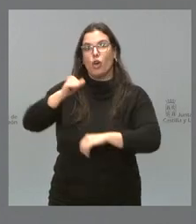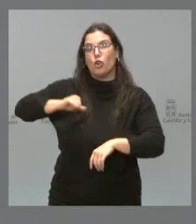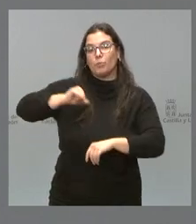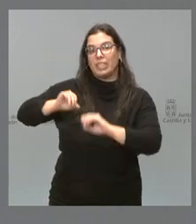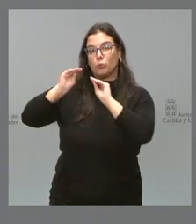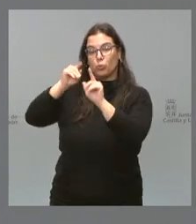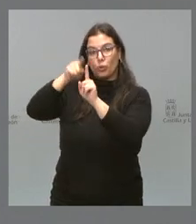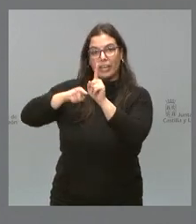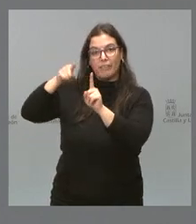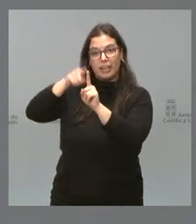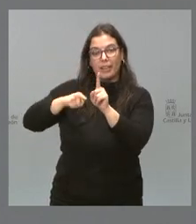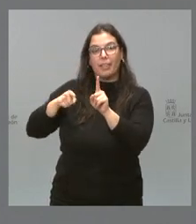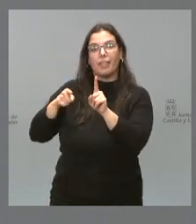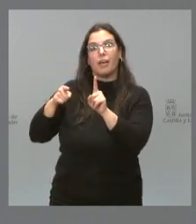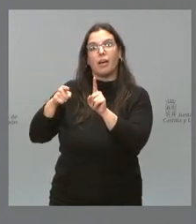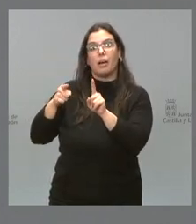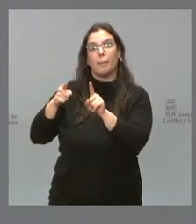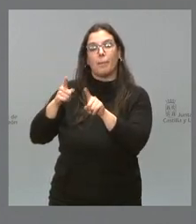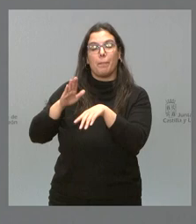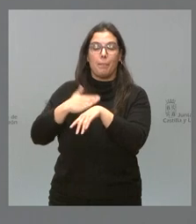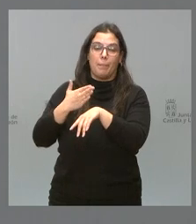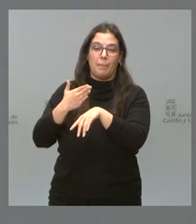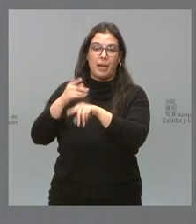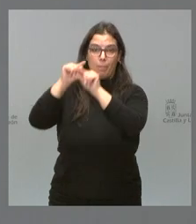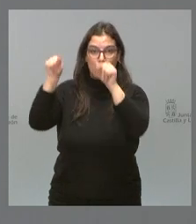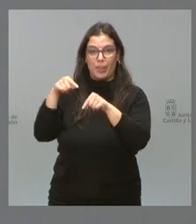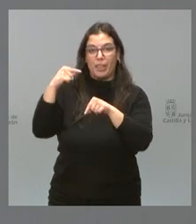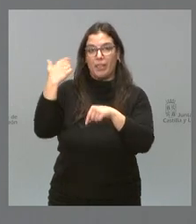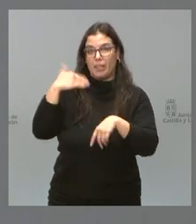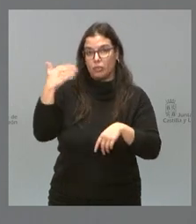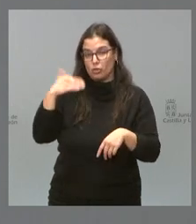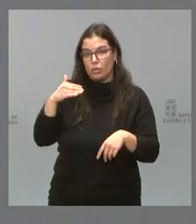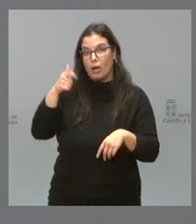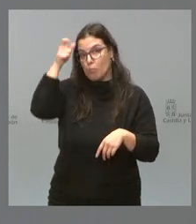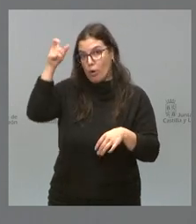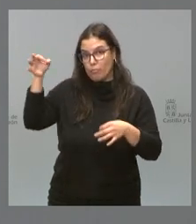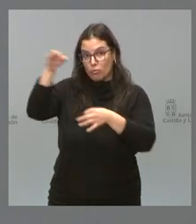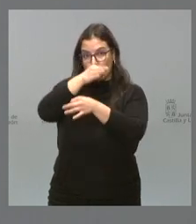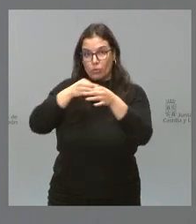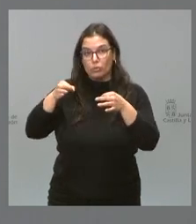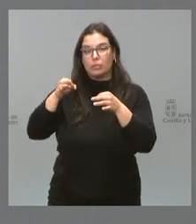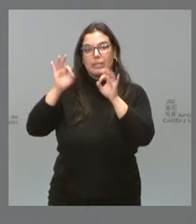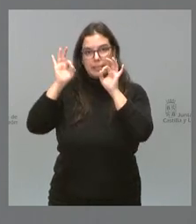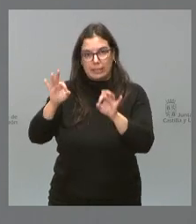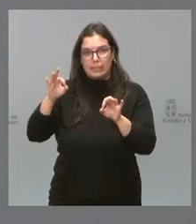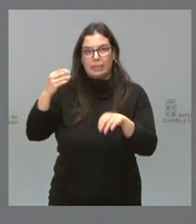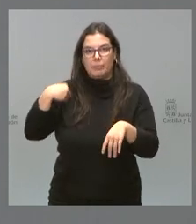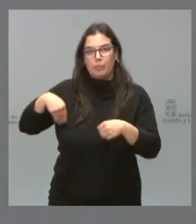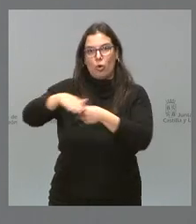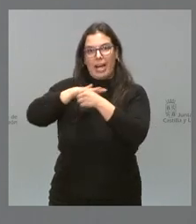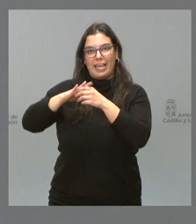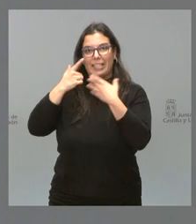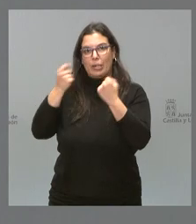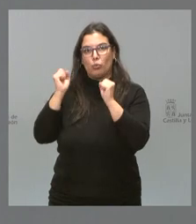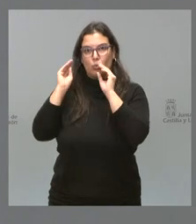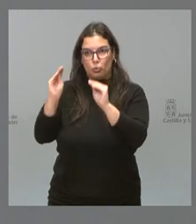para la provincia de Soria y para los municipios de Soria es la propia área de salud y en